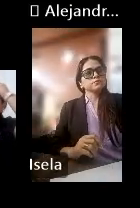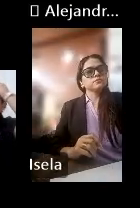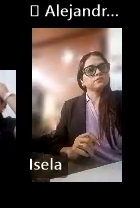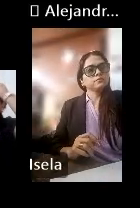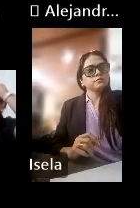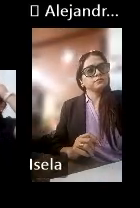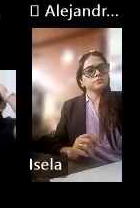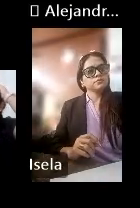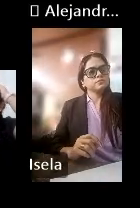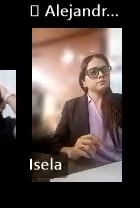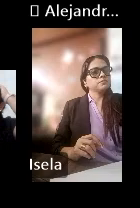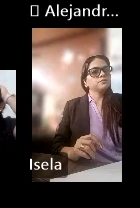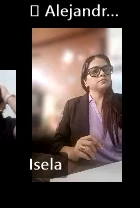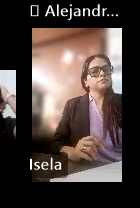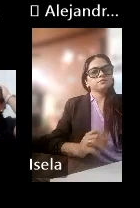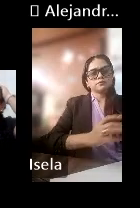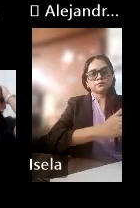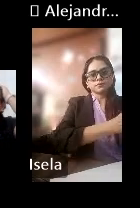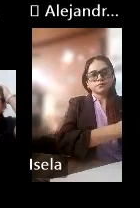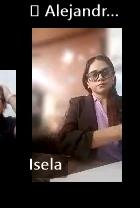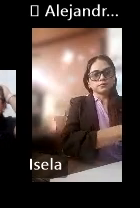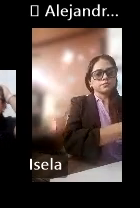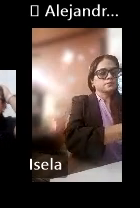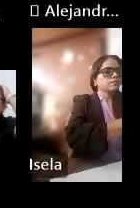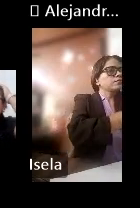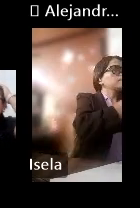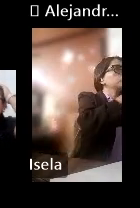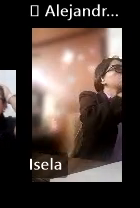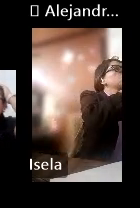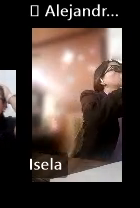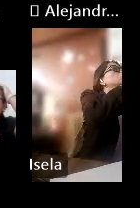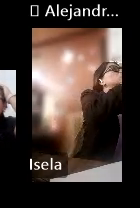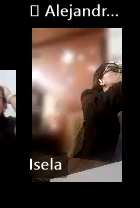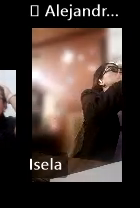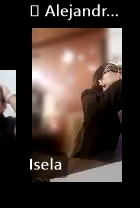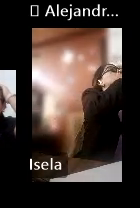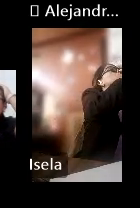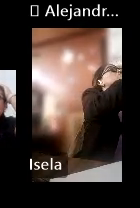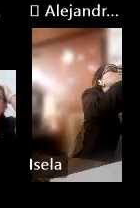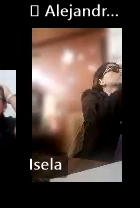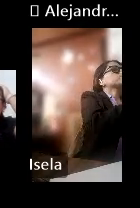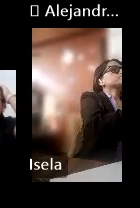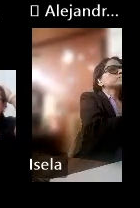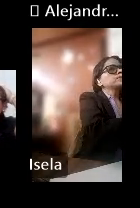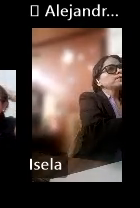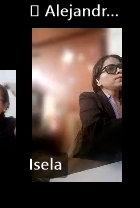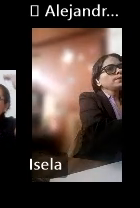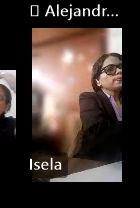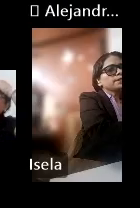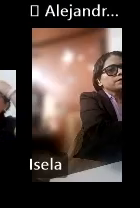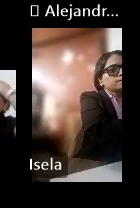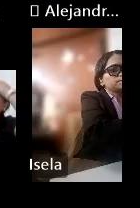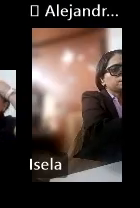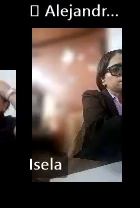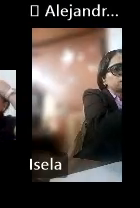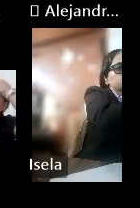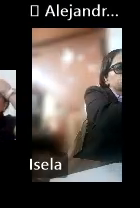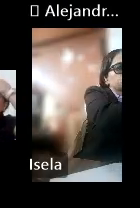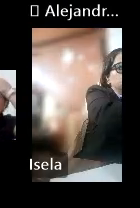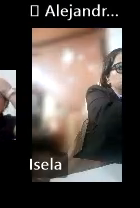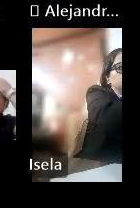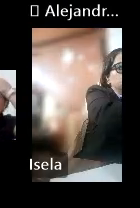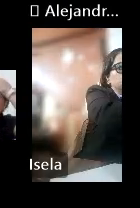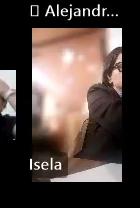doliente, no al otro. Es decir, no es lo que yo creo que te debe de doler, es lo que a ti te